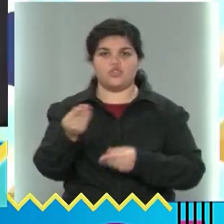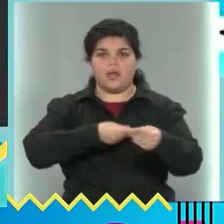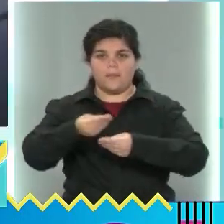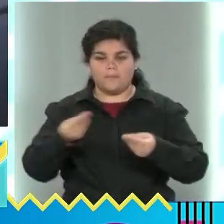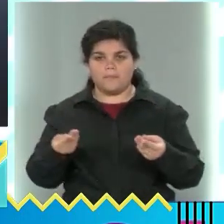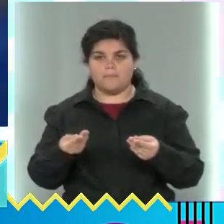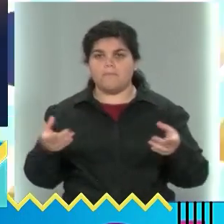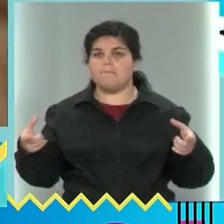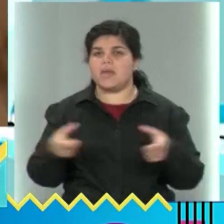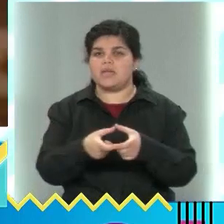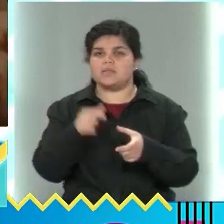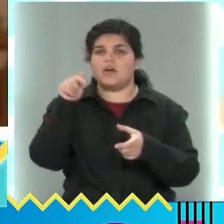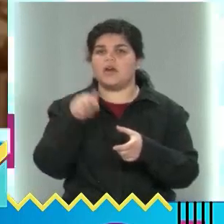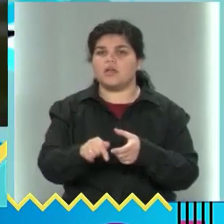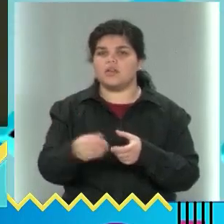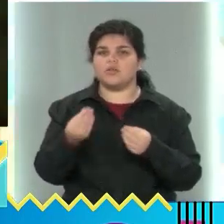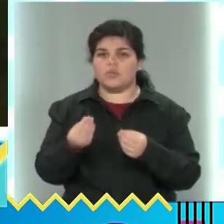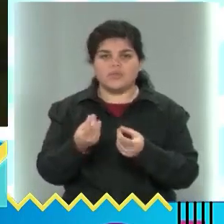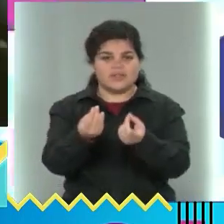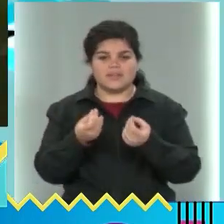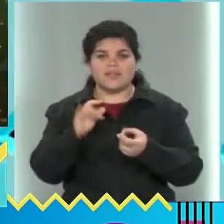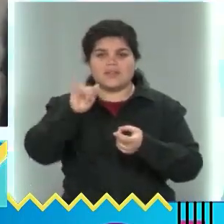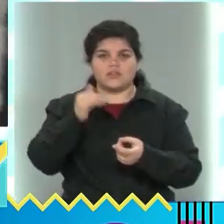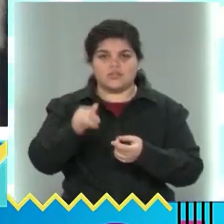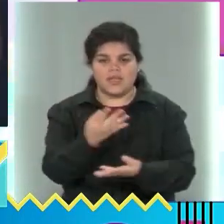de contención, porque realmente somos